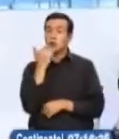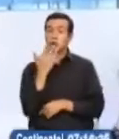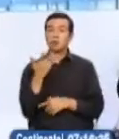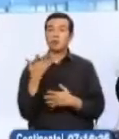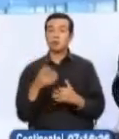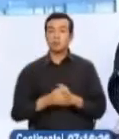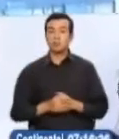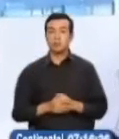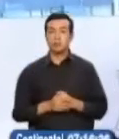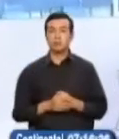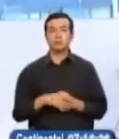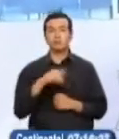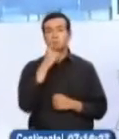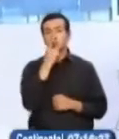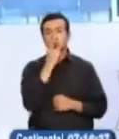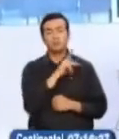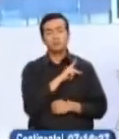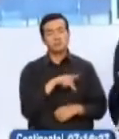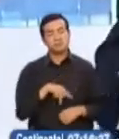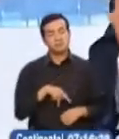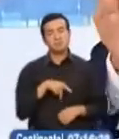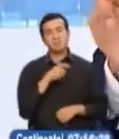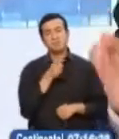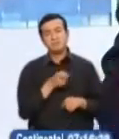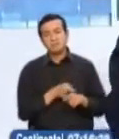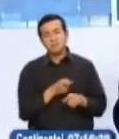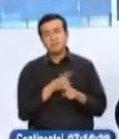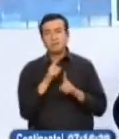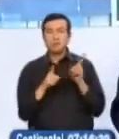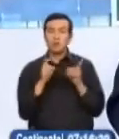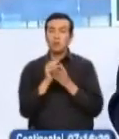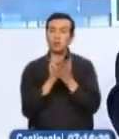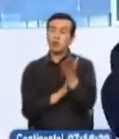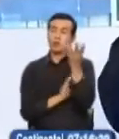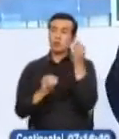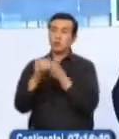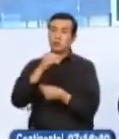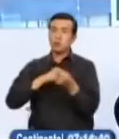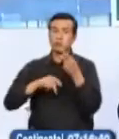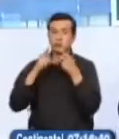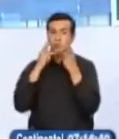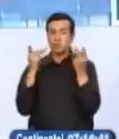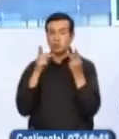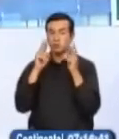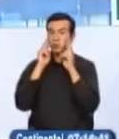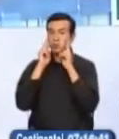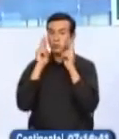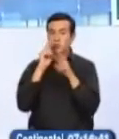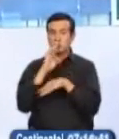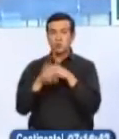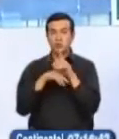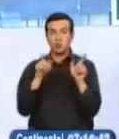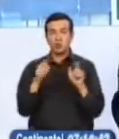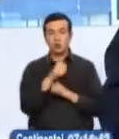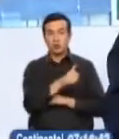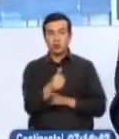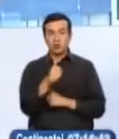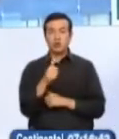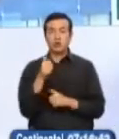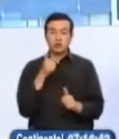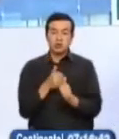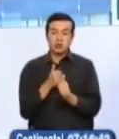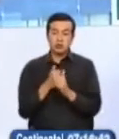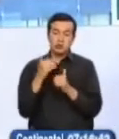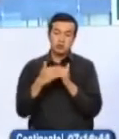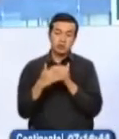a intereses particulares para destinarlos al programa de inversión pública que es reconocido por toda la ciudadanía se viene